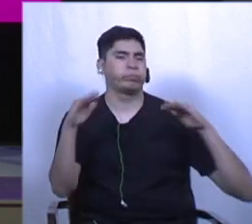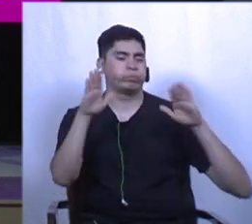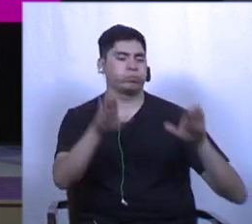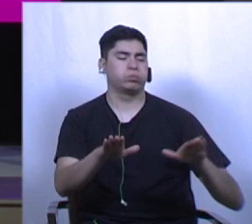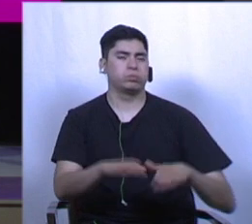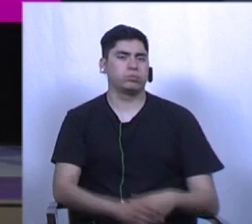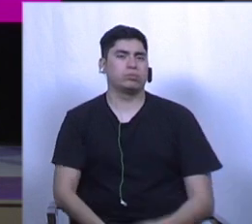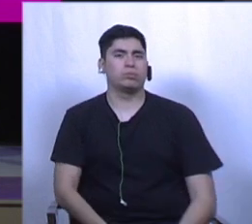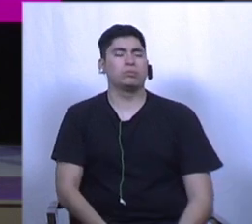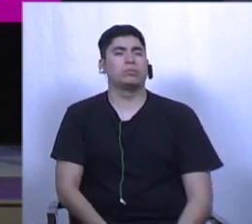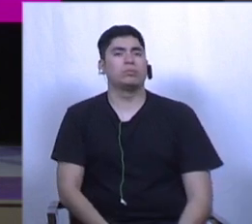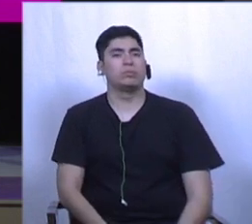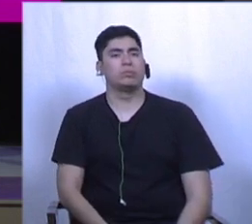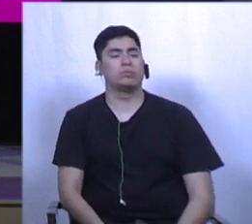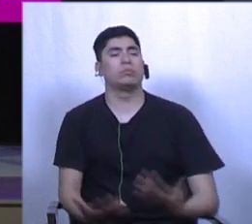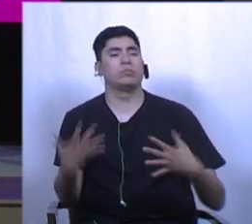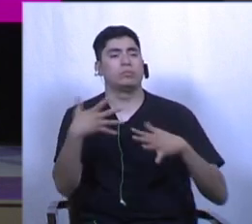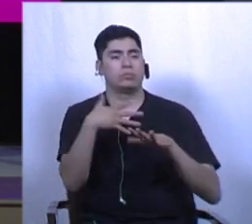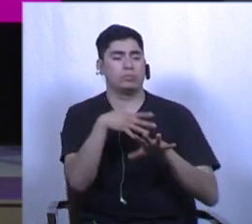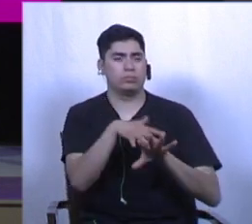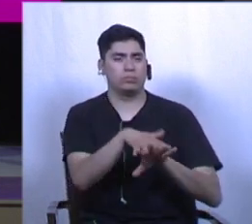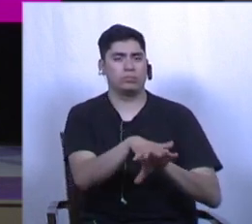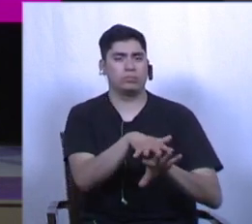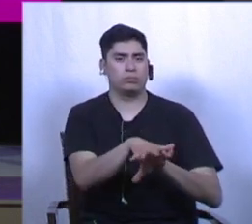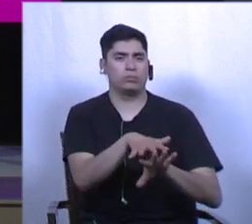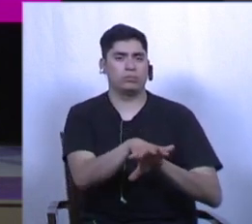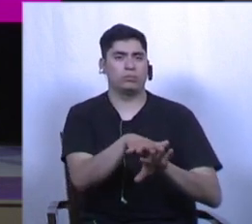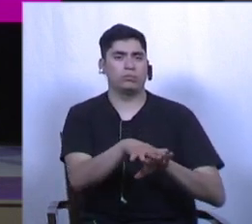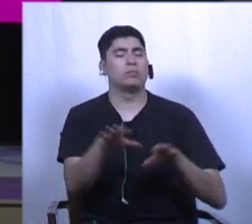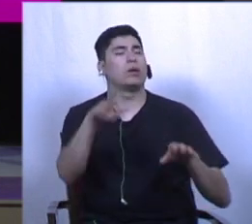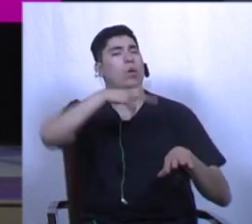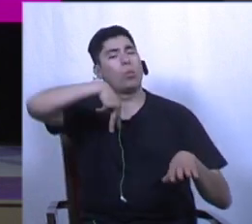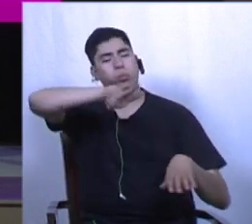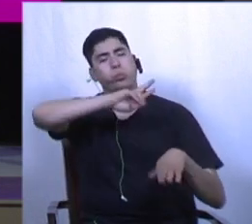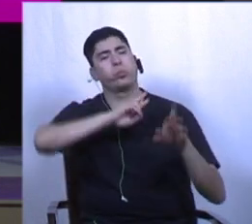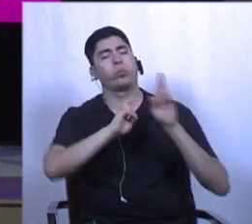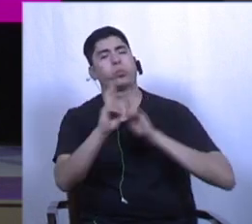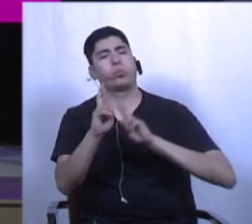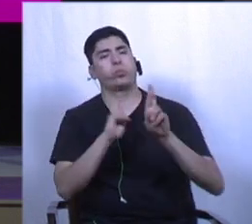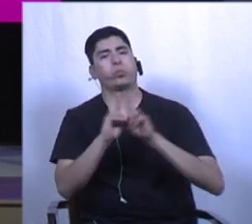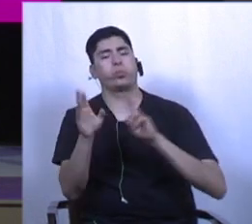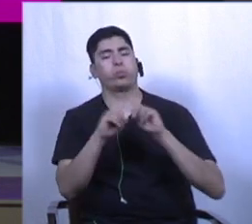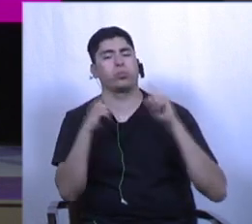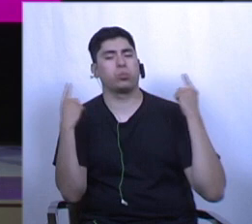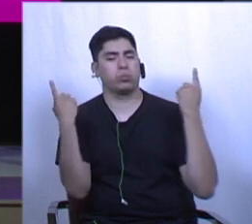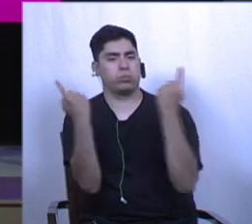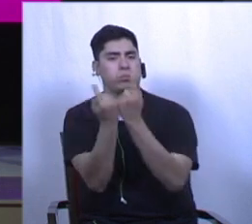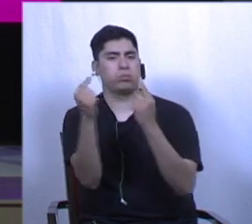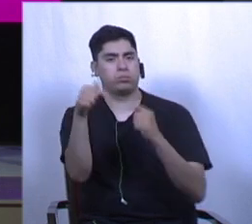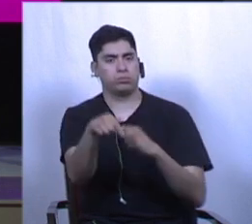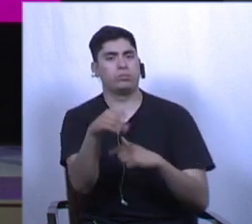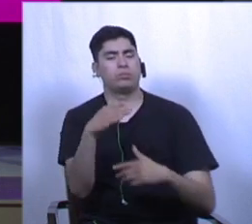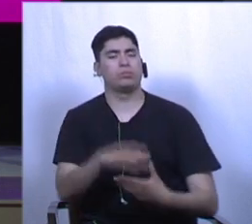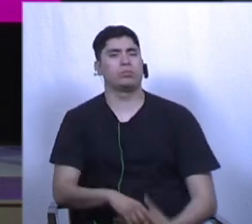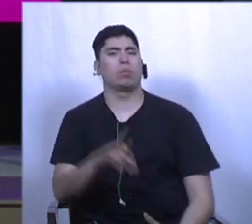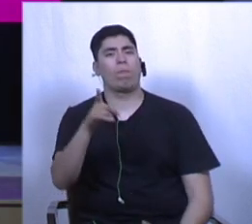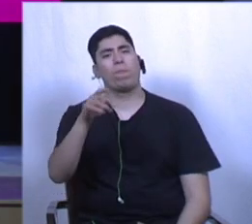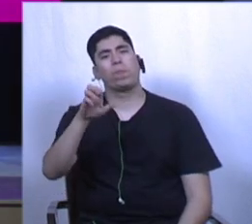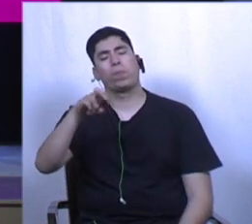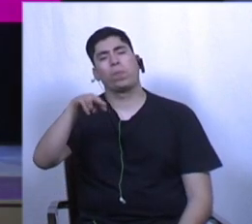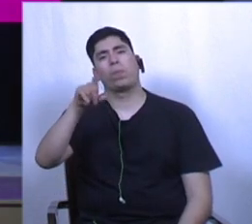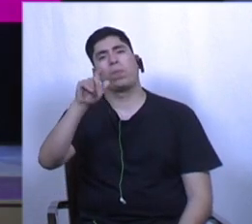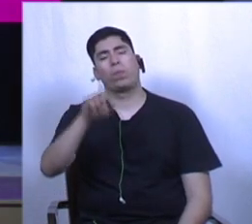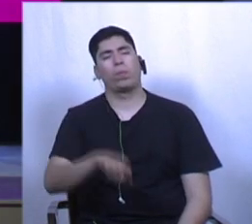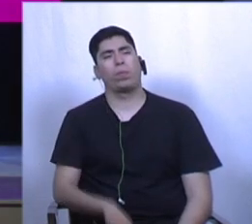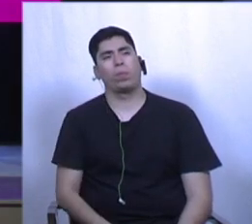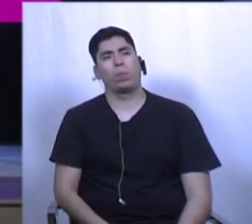microbiológicos, incluyendo nuestra relación con el entorno. Es por eso que estos genes microbiológicos